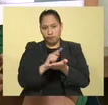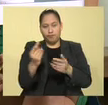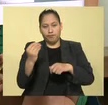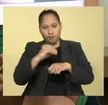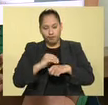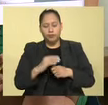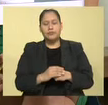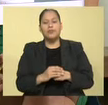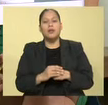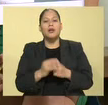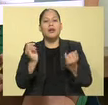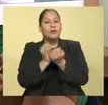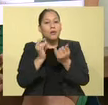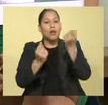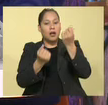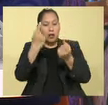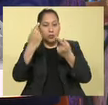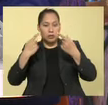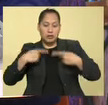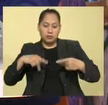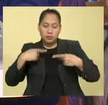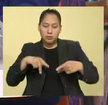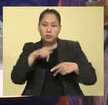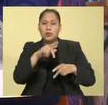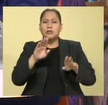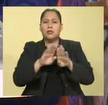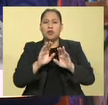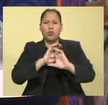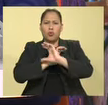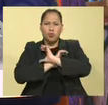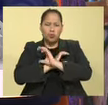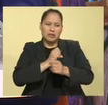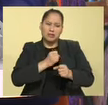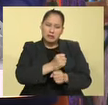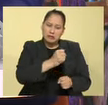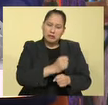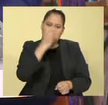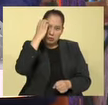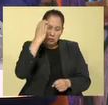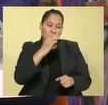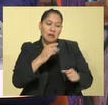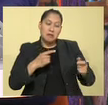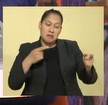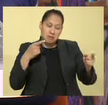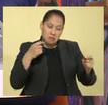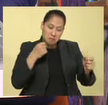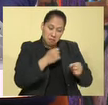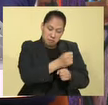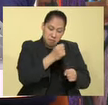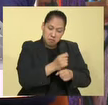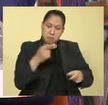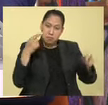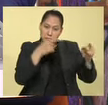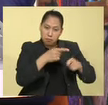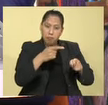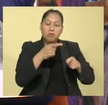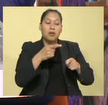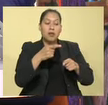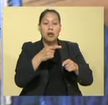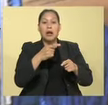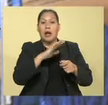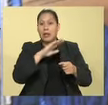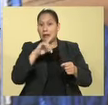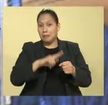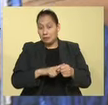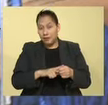nos dice que toda persona que que ejecute conductas de crueldad maltrato daño o tortura en contra de un animal está